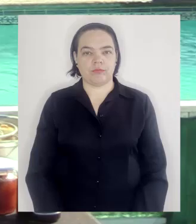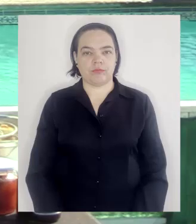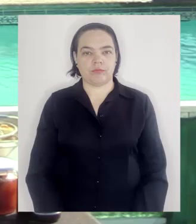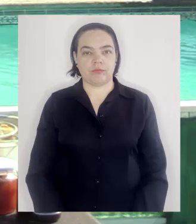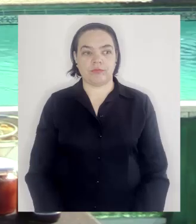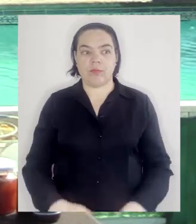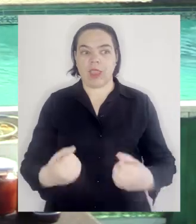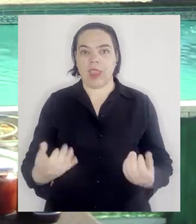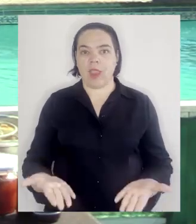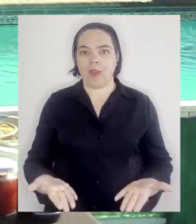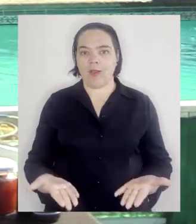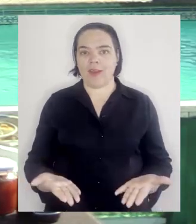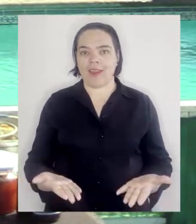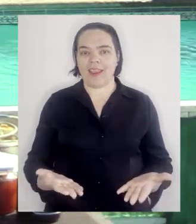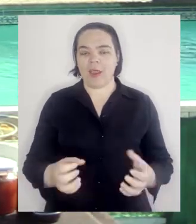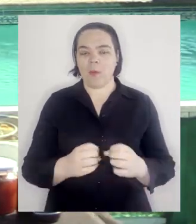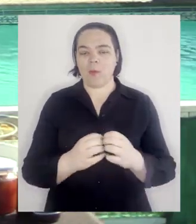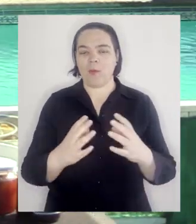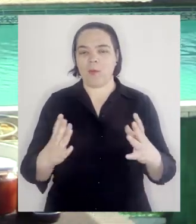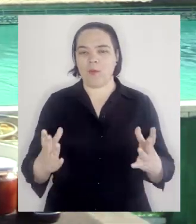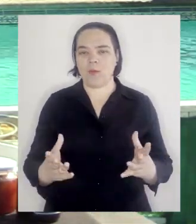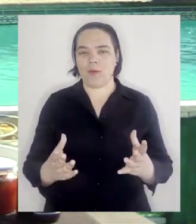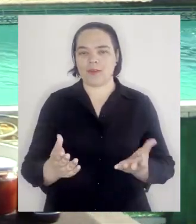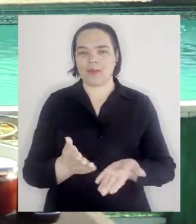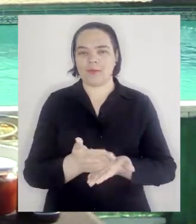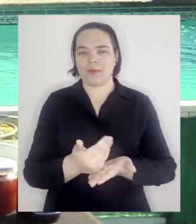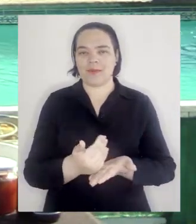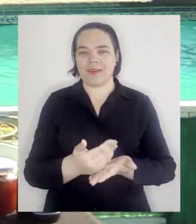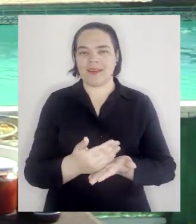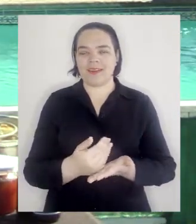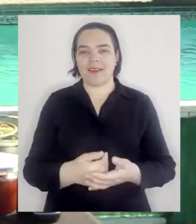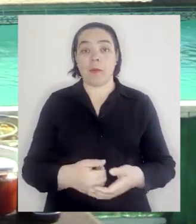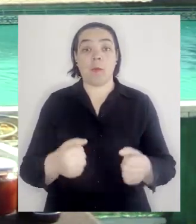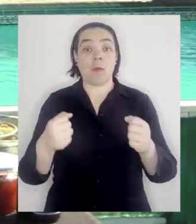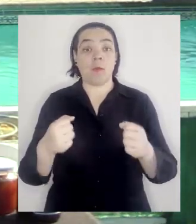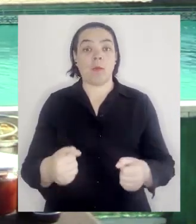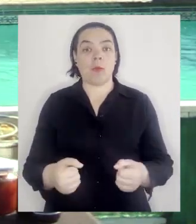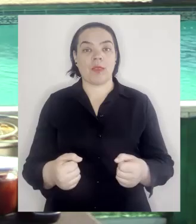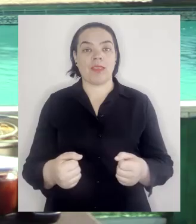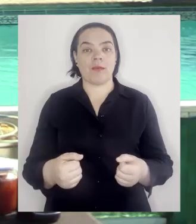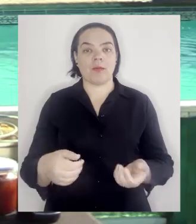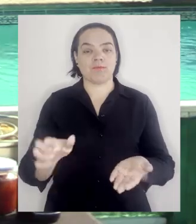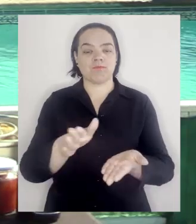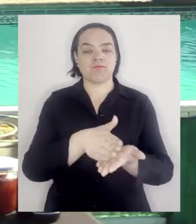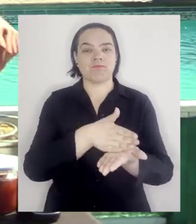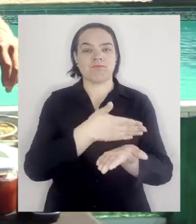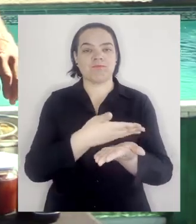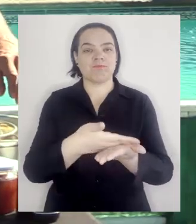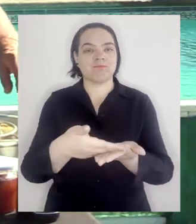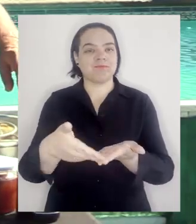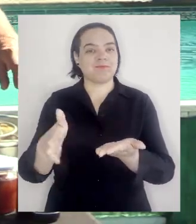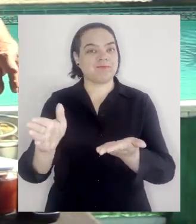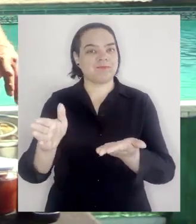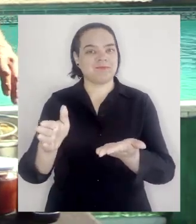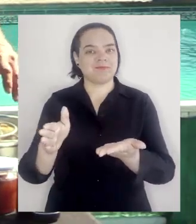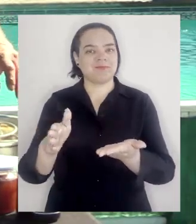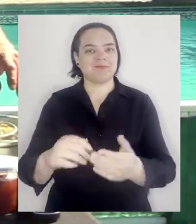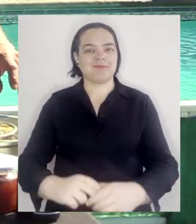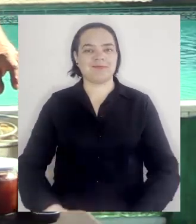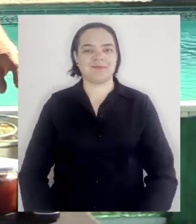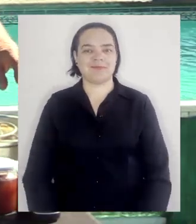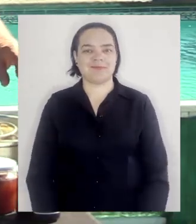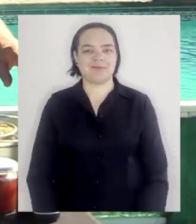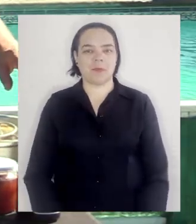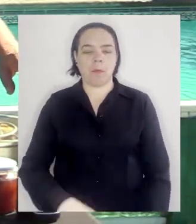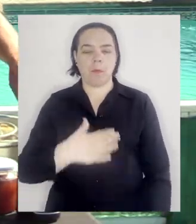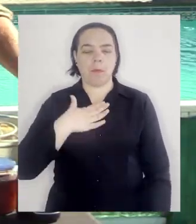tenemos varios. Podríamos ahora hacer la segunda parte de rellenar. Eso, ¿qué tú quieres? Hacer,